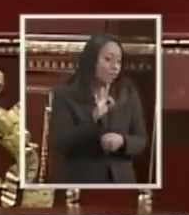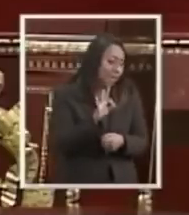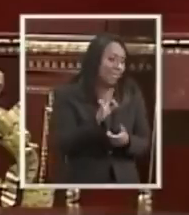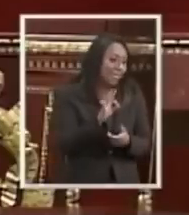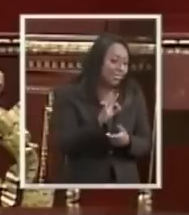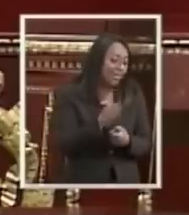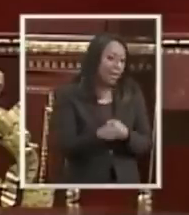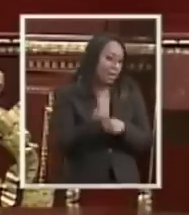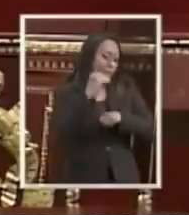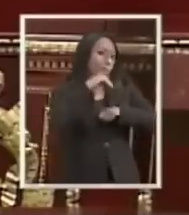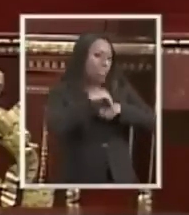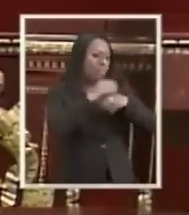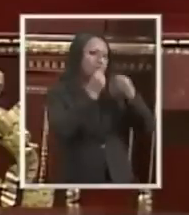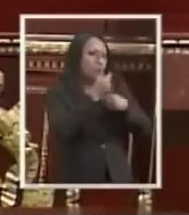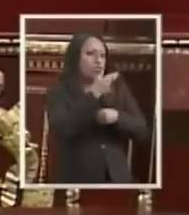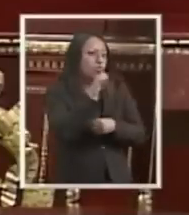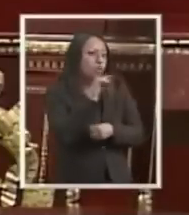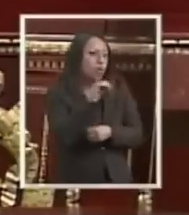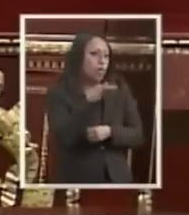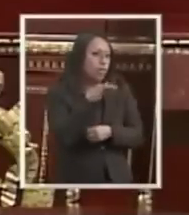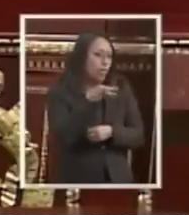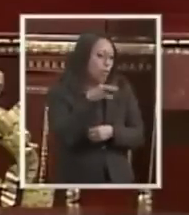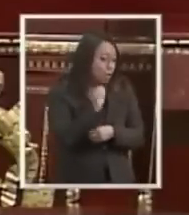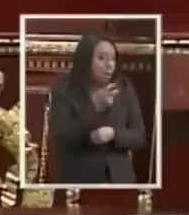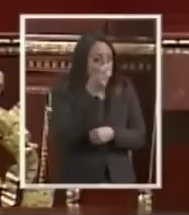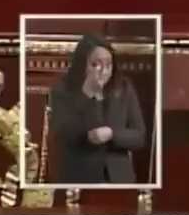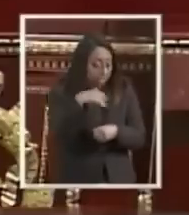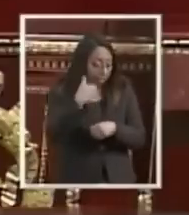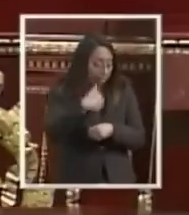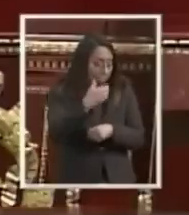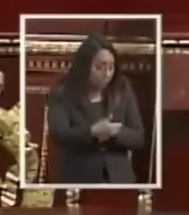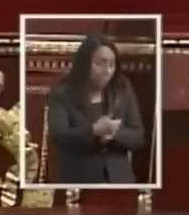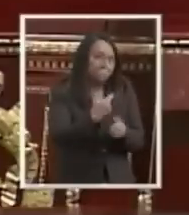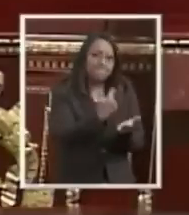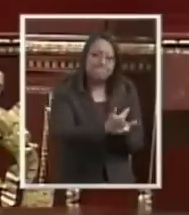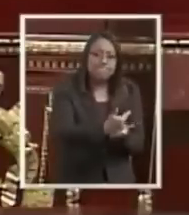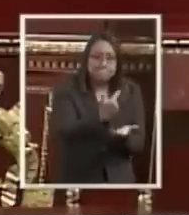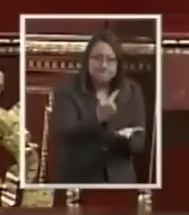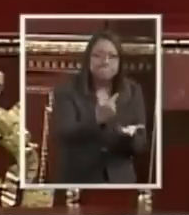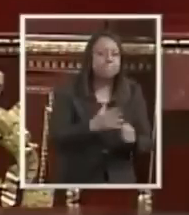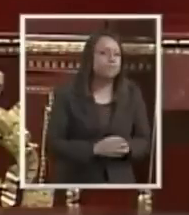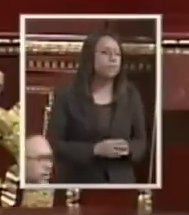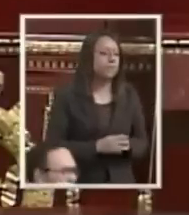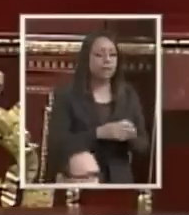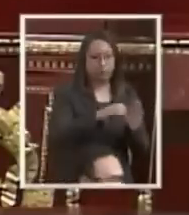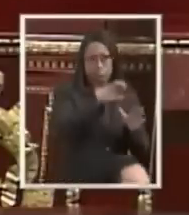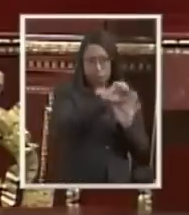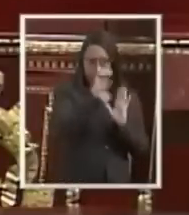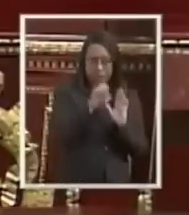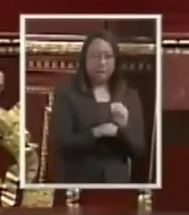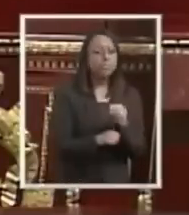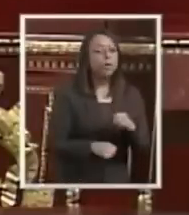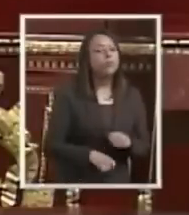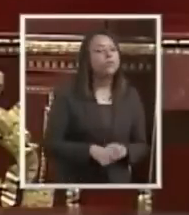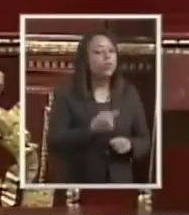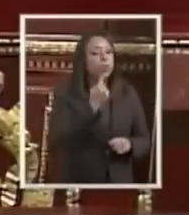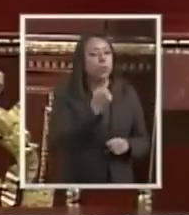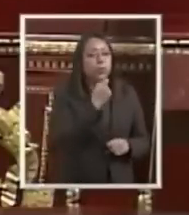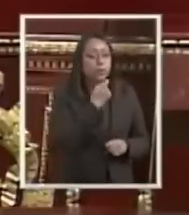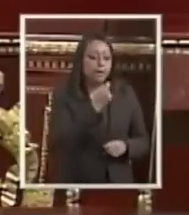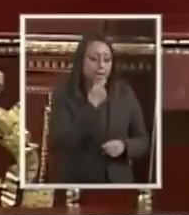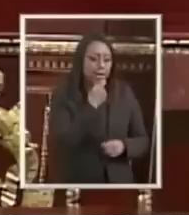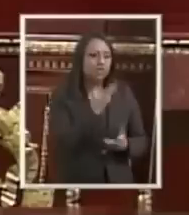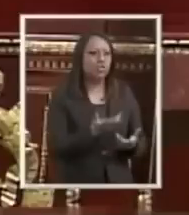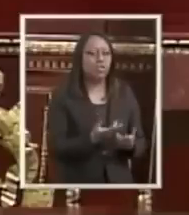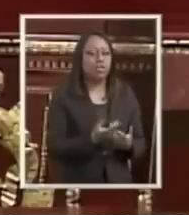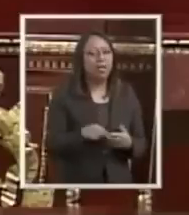secundarios graves e irreversibles. Está prohibido que un menor de edad altere su cuerpo con un tatuaje,